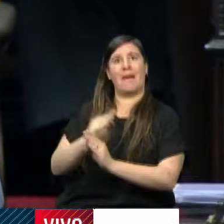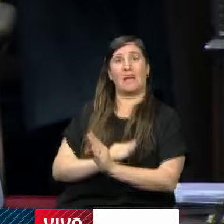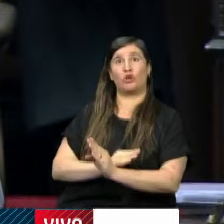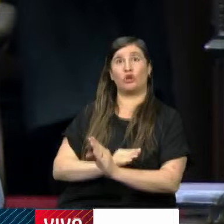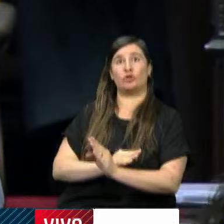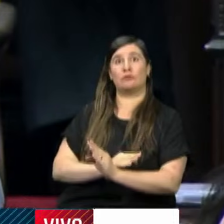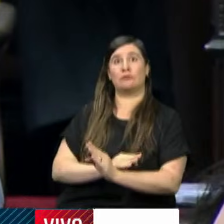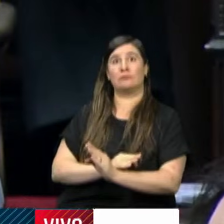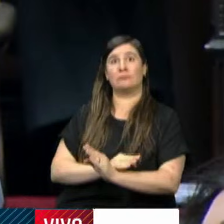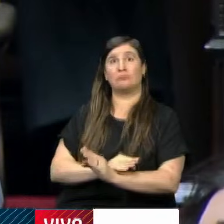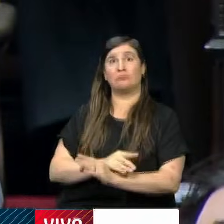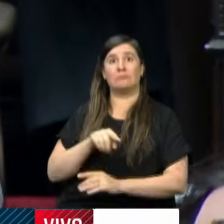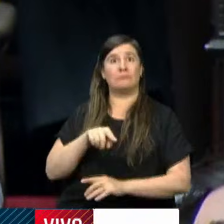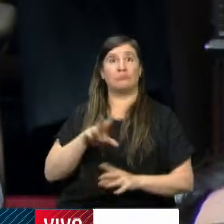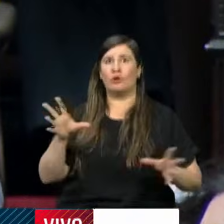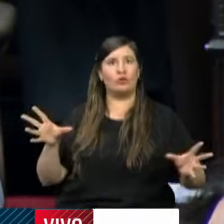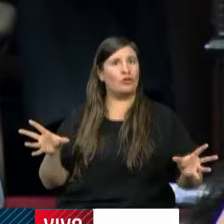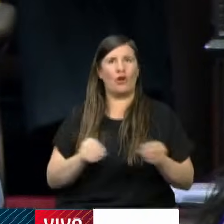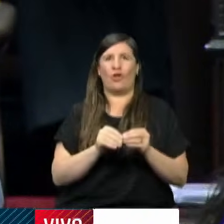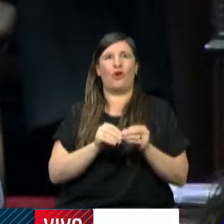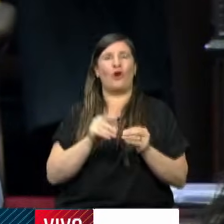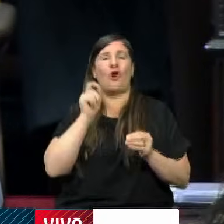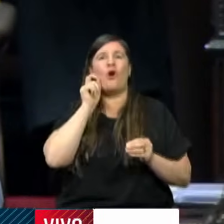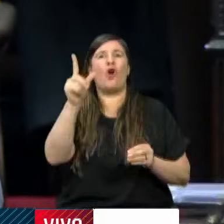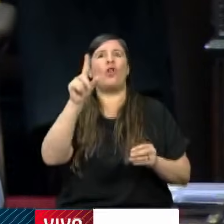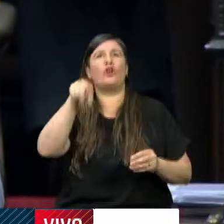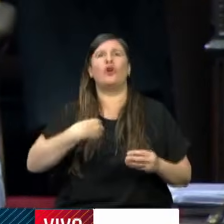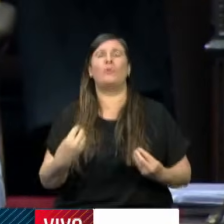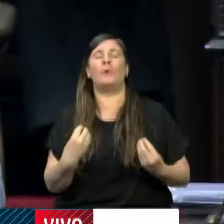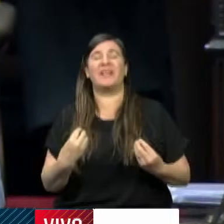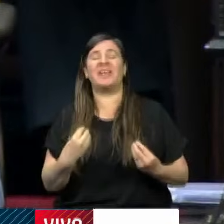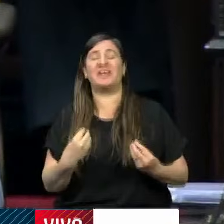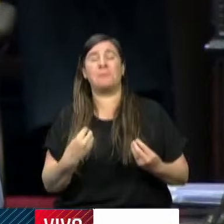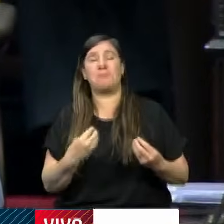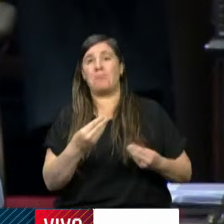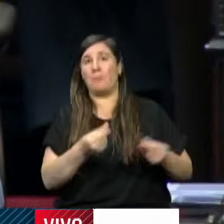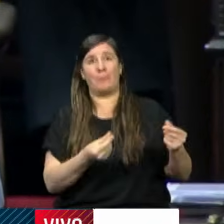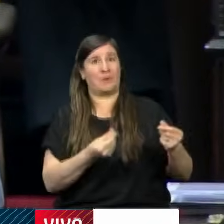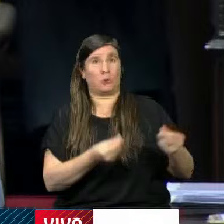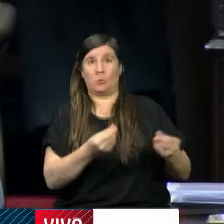eso se logró sin una ley de presupuesto.